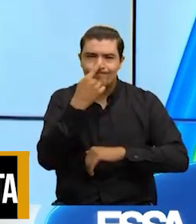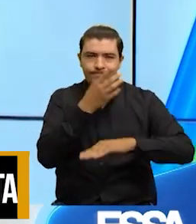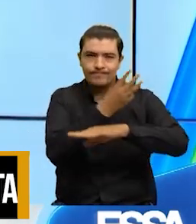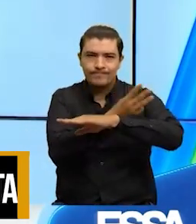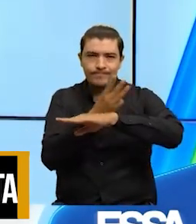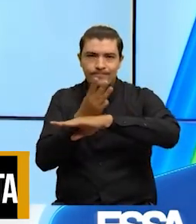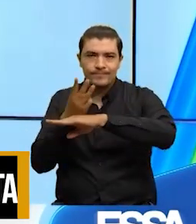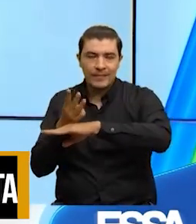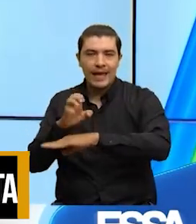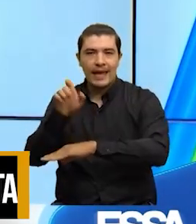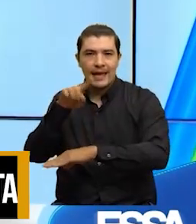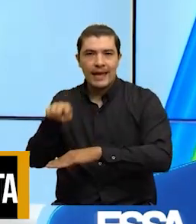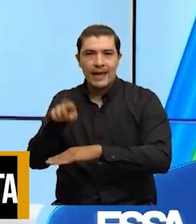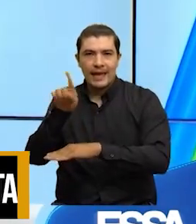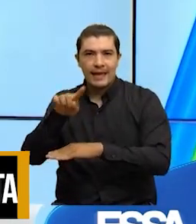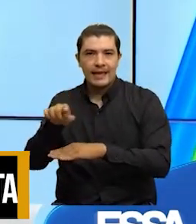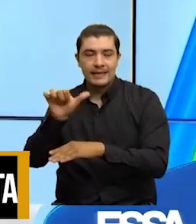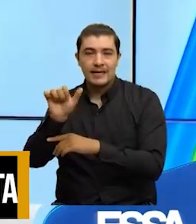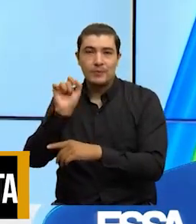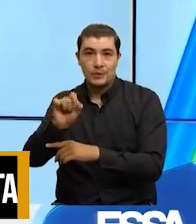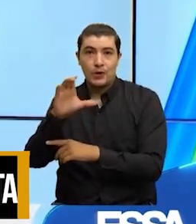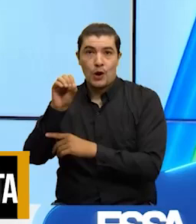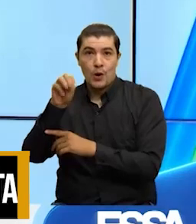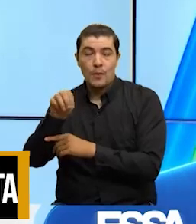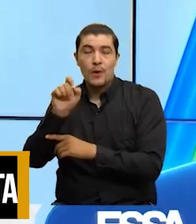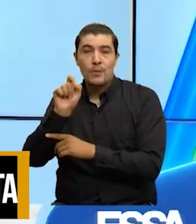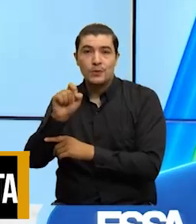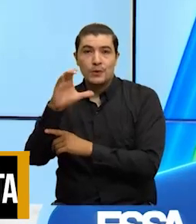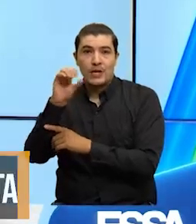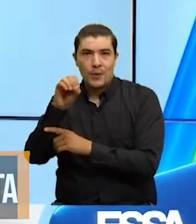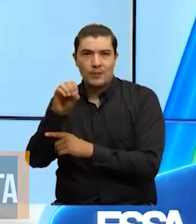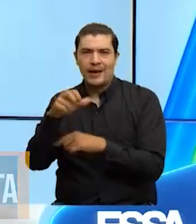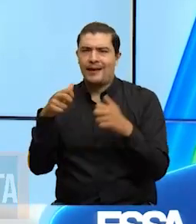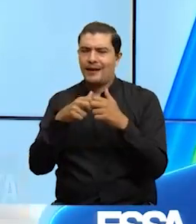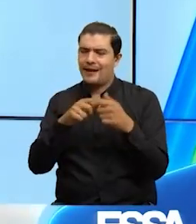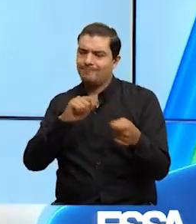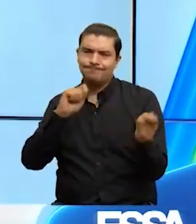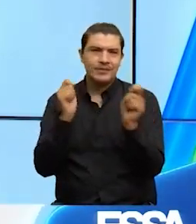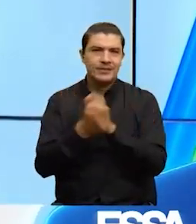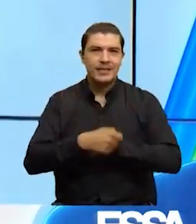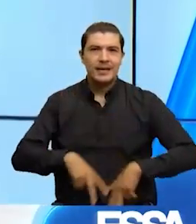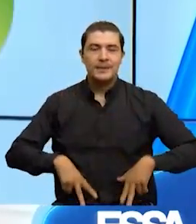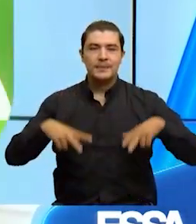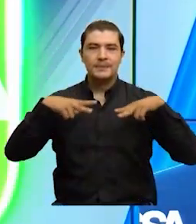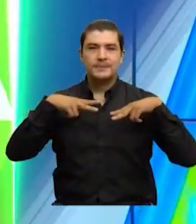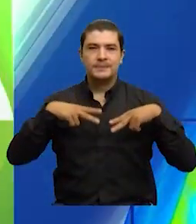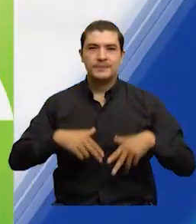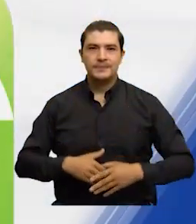www.esa.com.co e infórmate. ESA, energía que transforma.